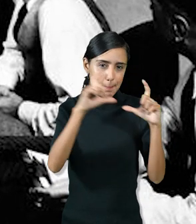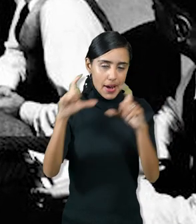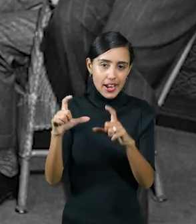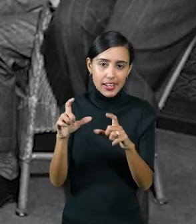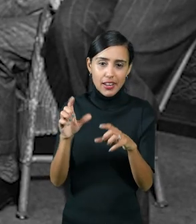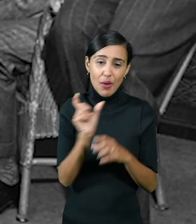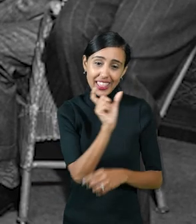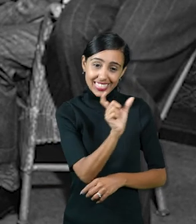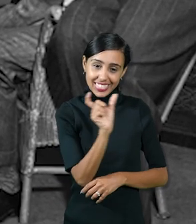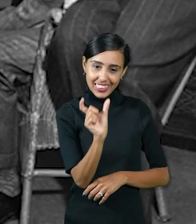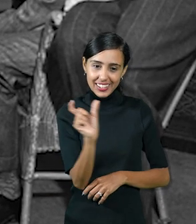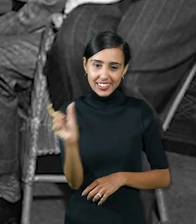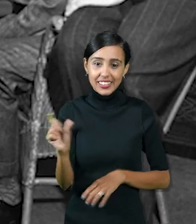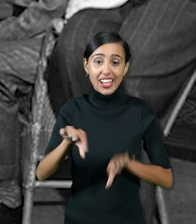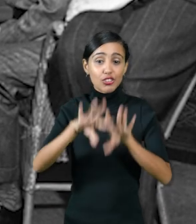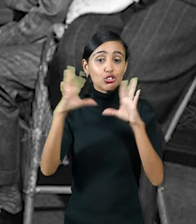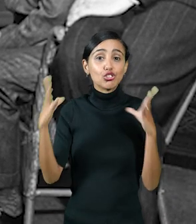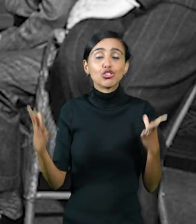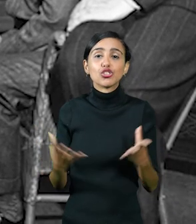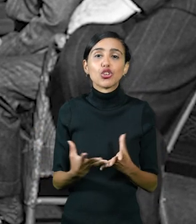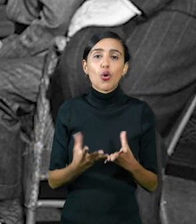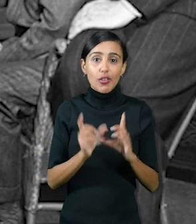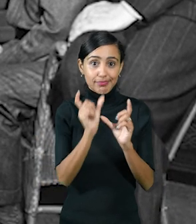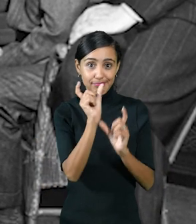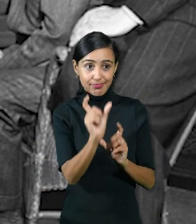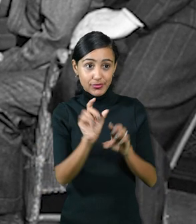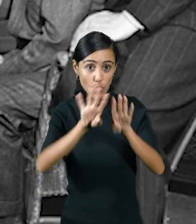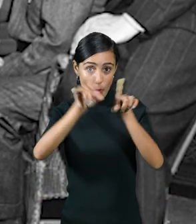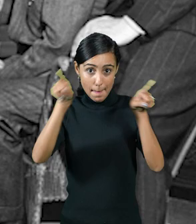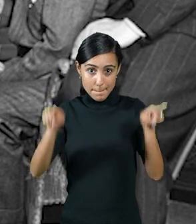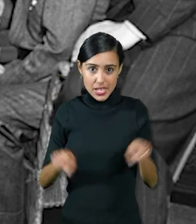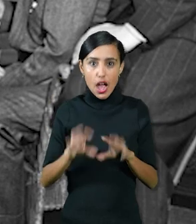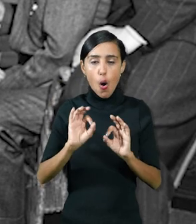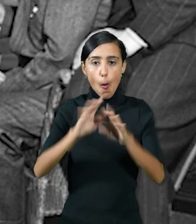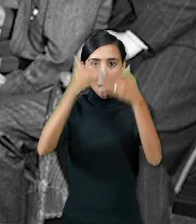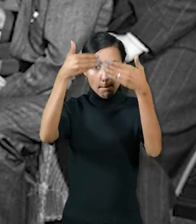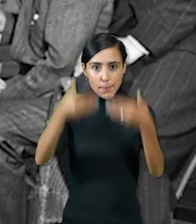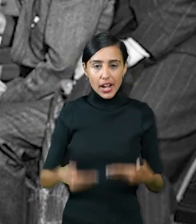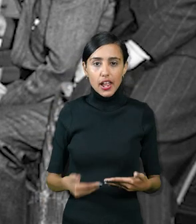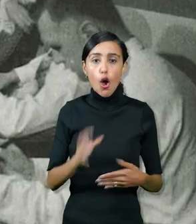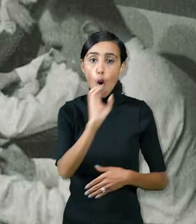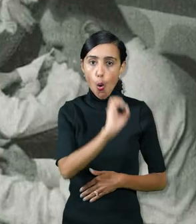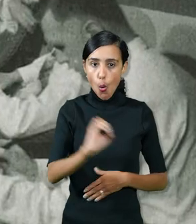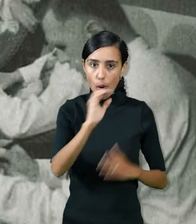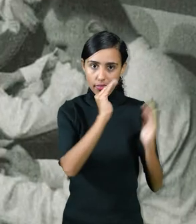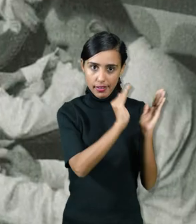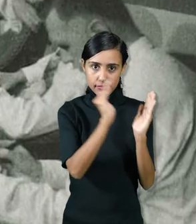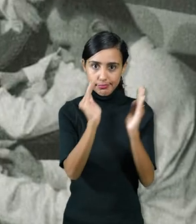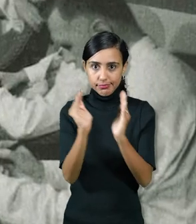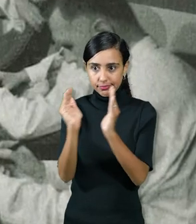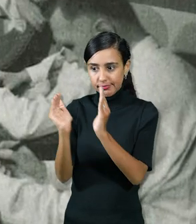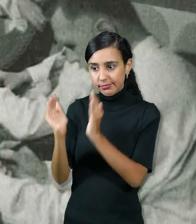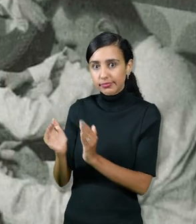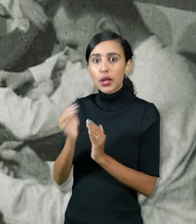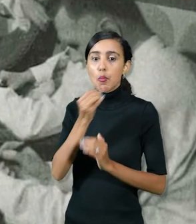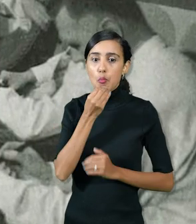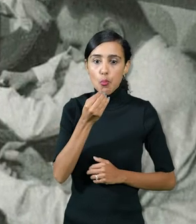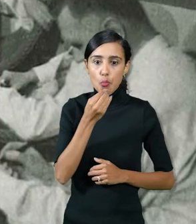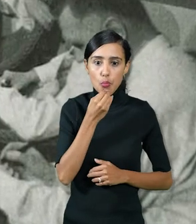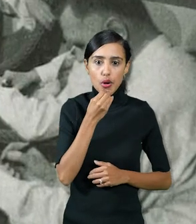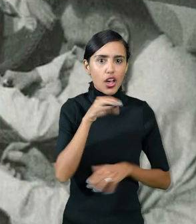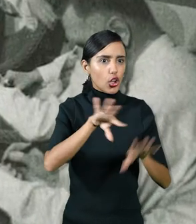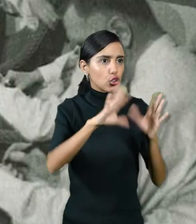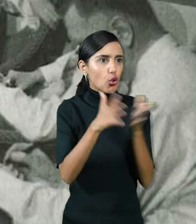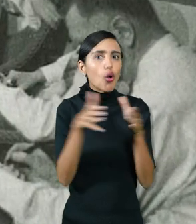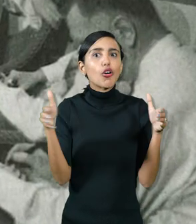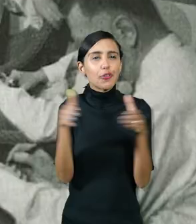una tarjeta. Todas se fijaban a una pizarra o pared en orden secuencial, para que pudiera consultarlo todo